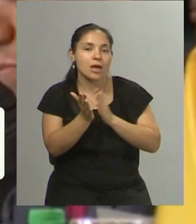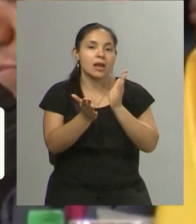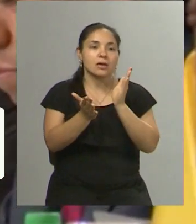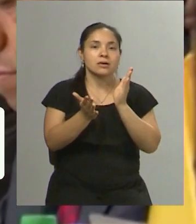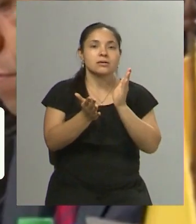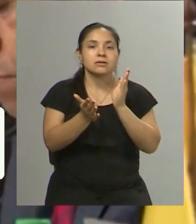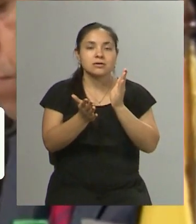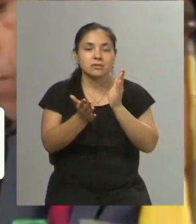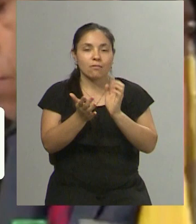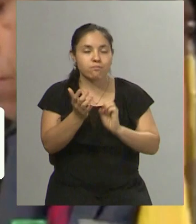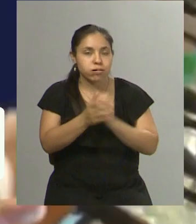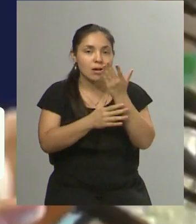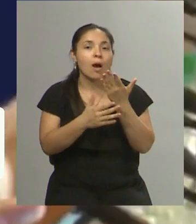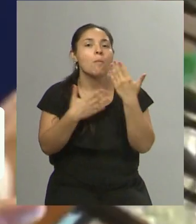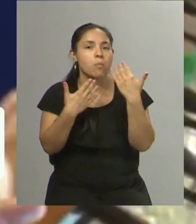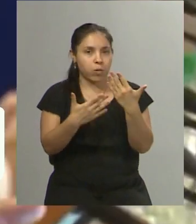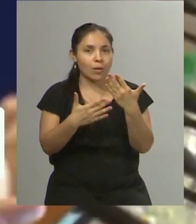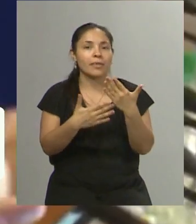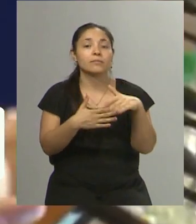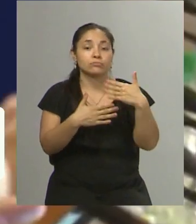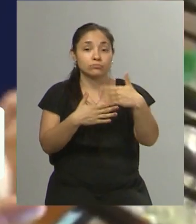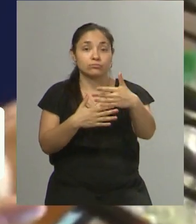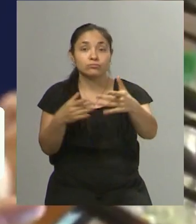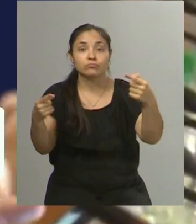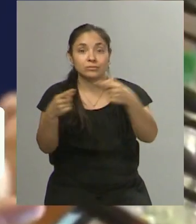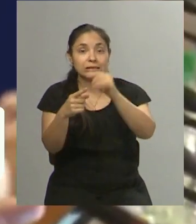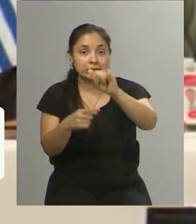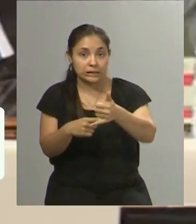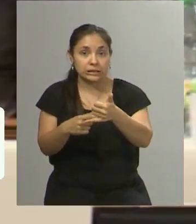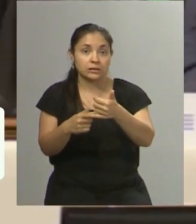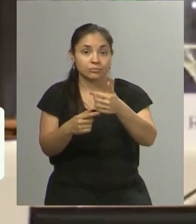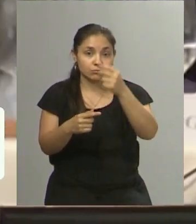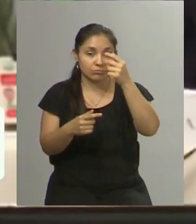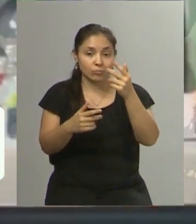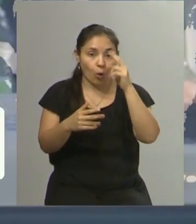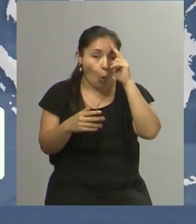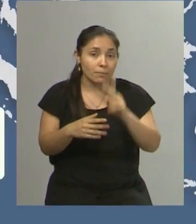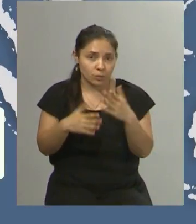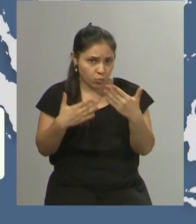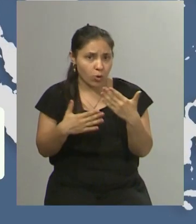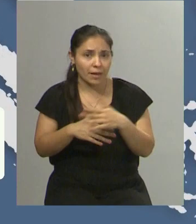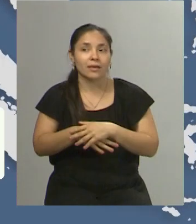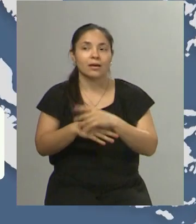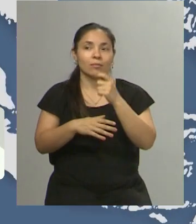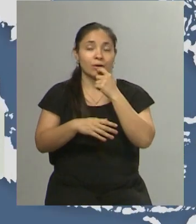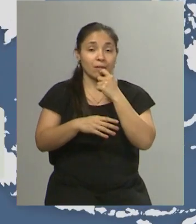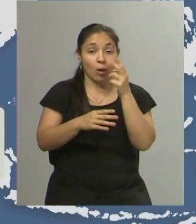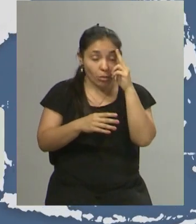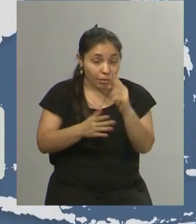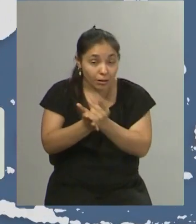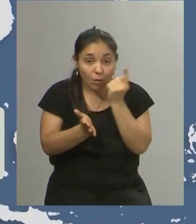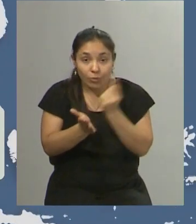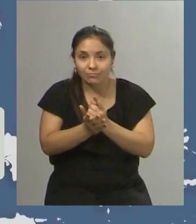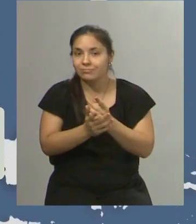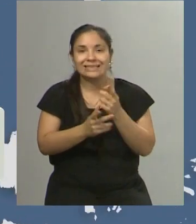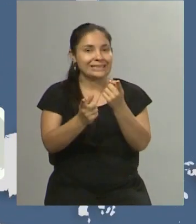que efectivamente puedan ser cumplidas. Si no se pueden cumplir, será necesario o cambiar la Secretaría, o